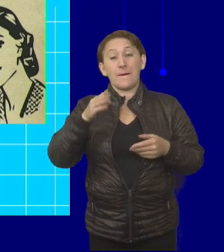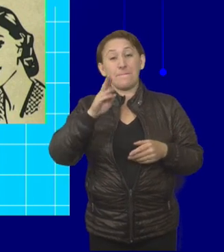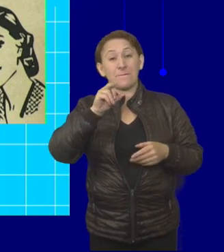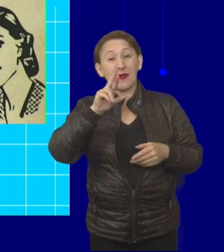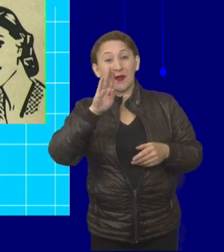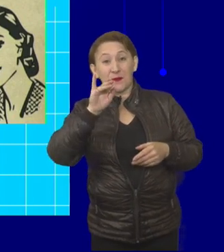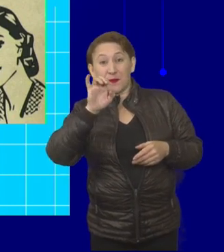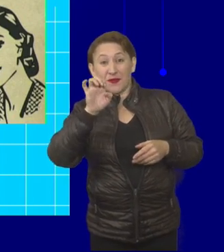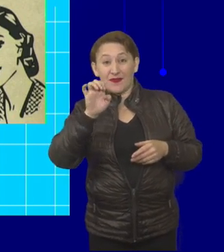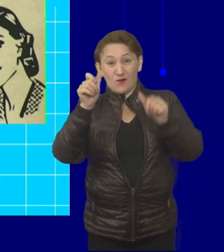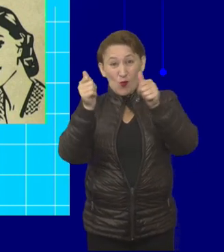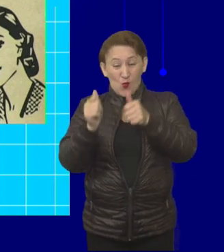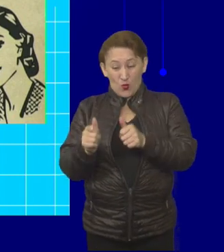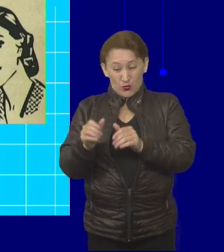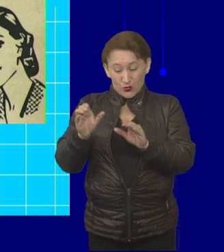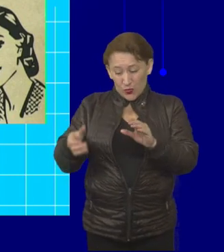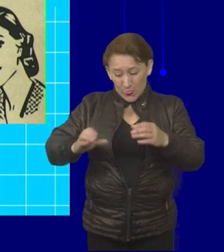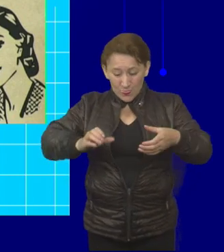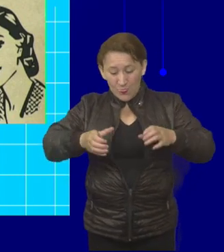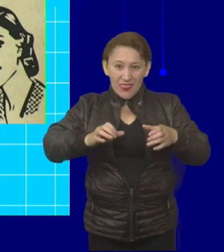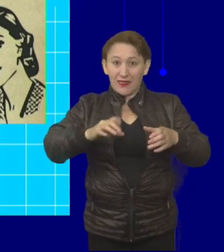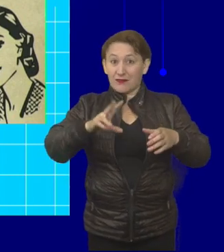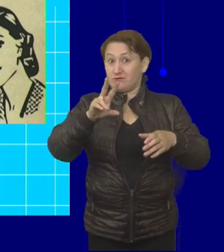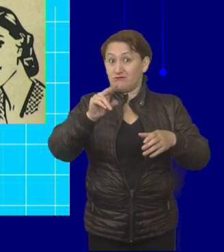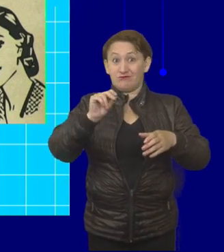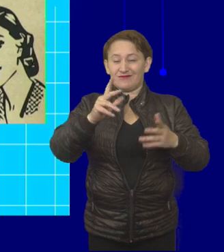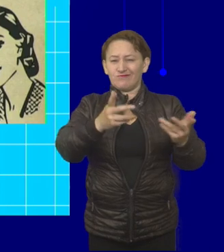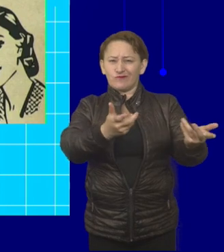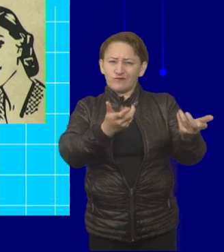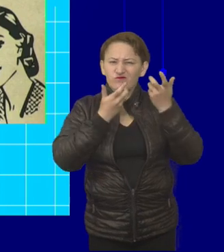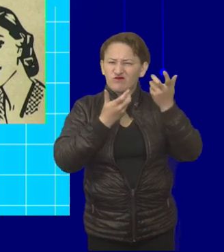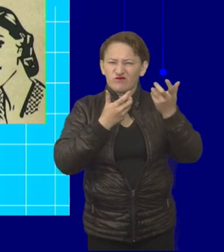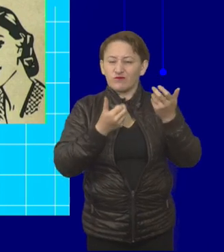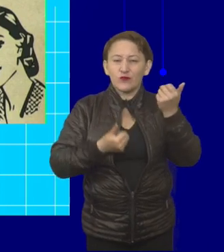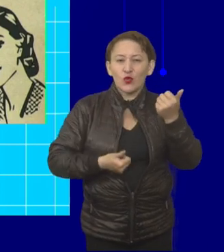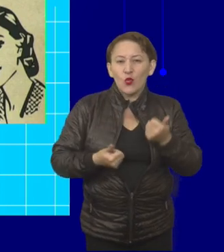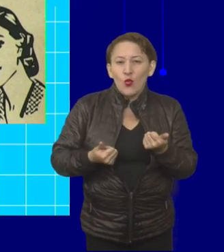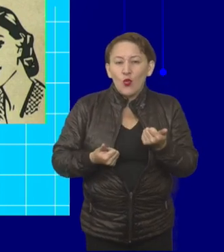una Barbie, me enseñaran, por ejemplo, a hacer